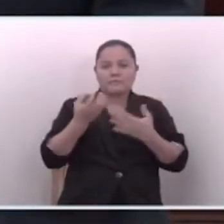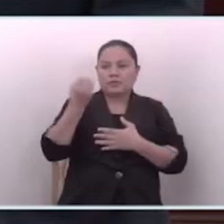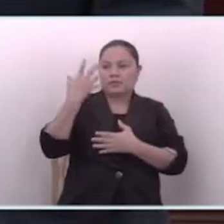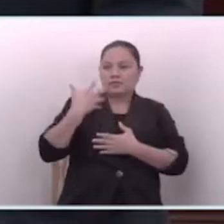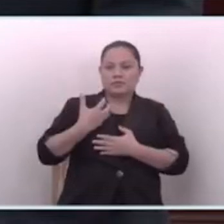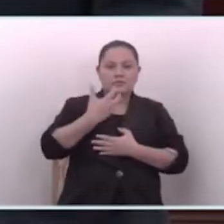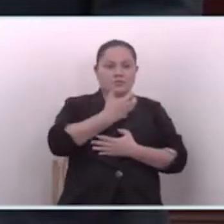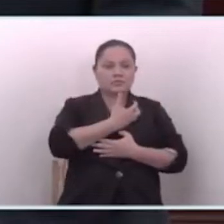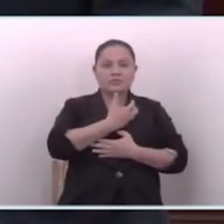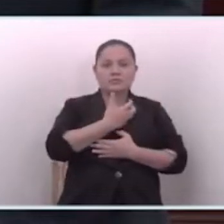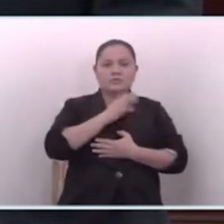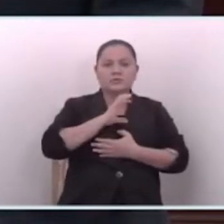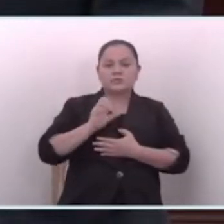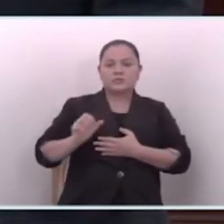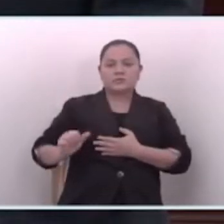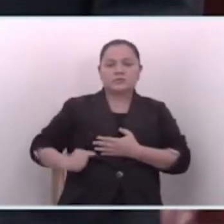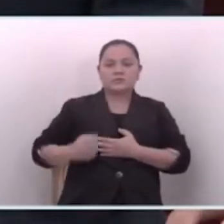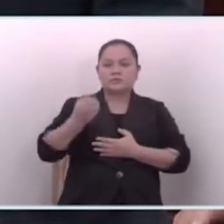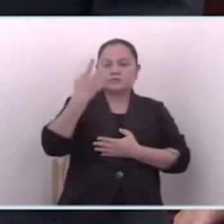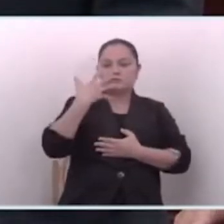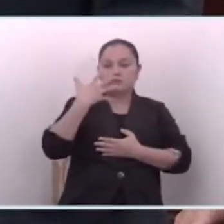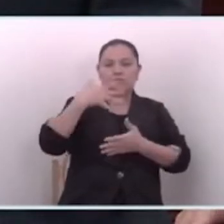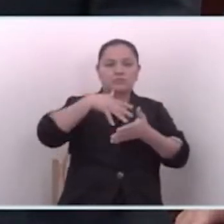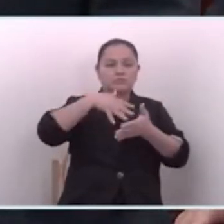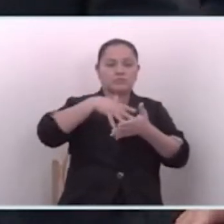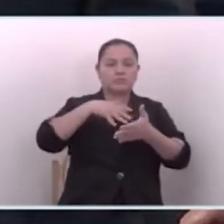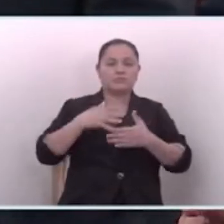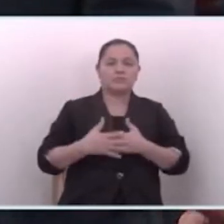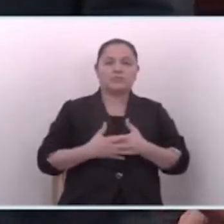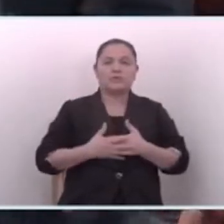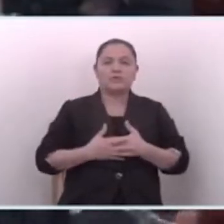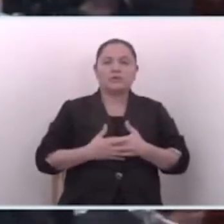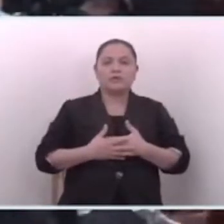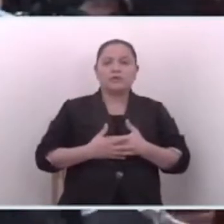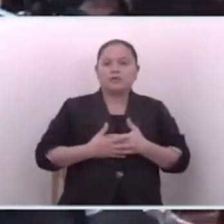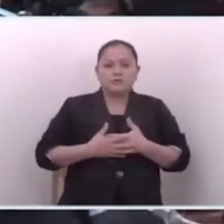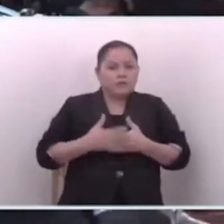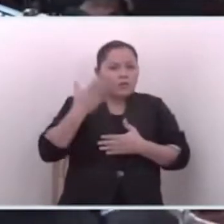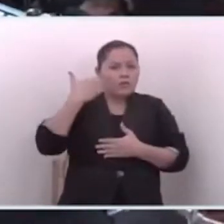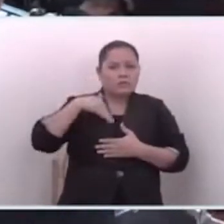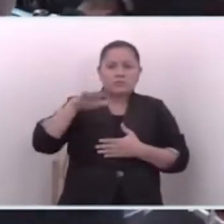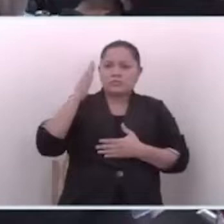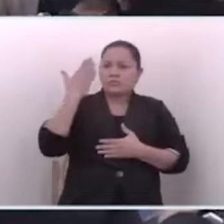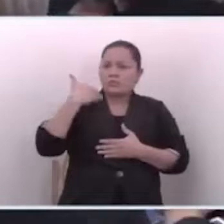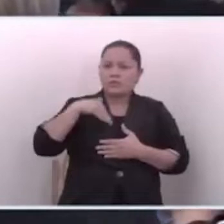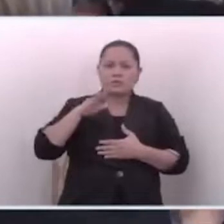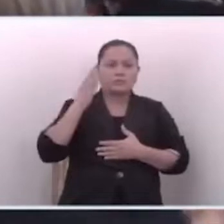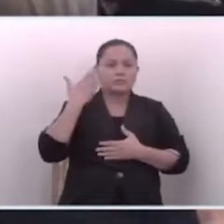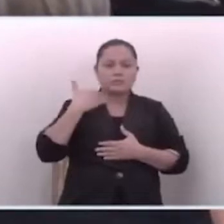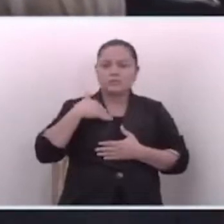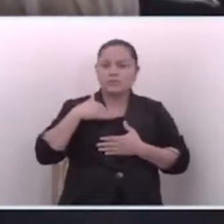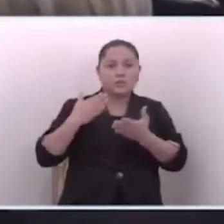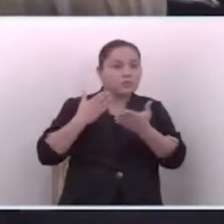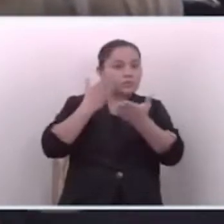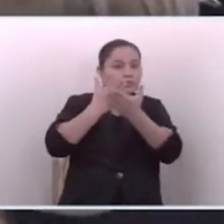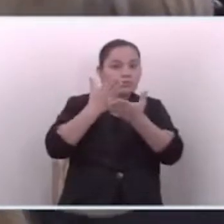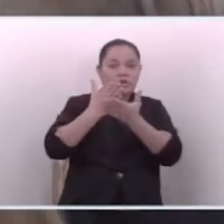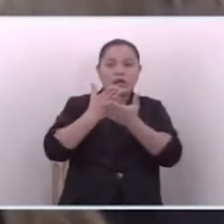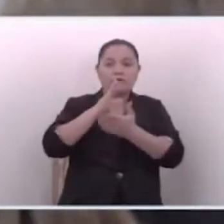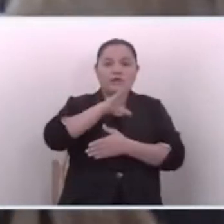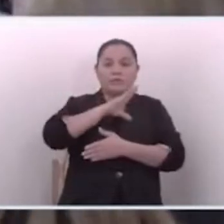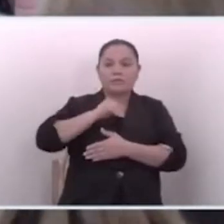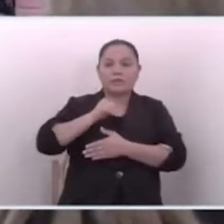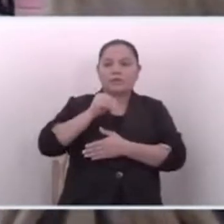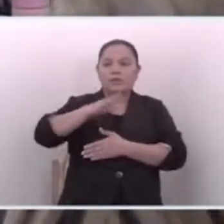a todos los salvadoreños que debíamos de acostumbrarnos a no poder visitar a otros familiares